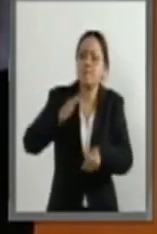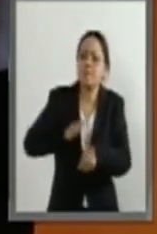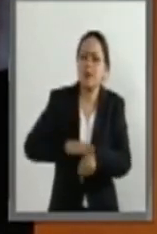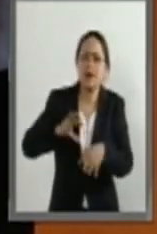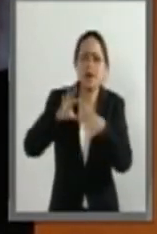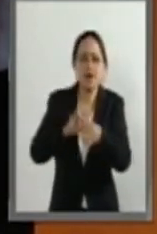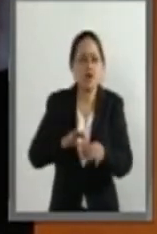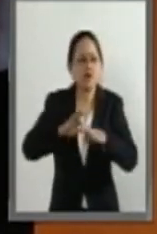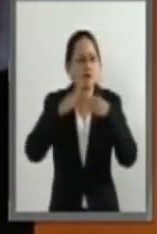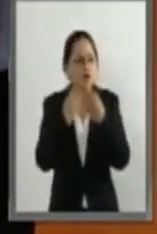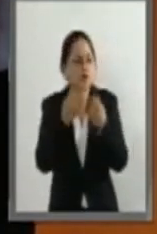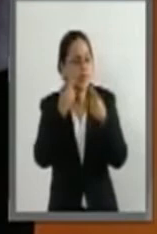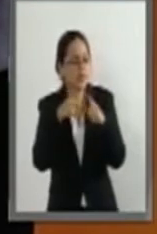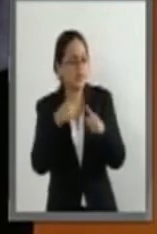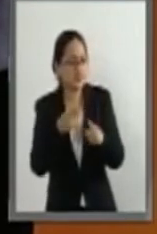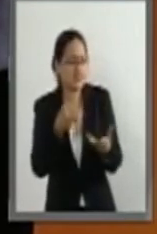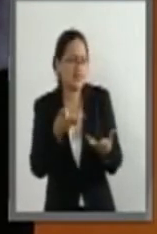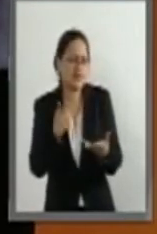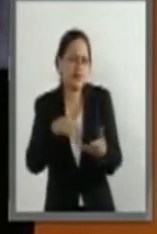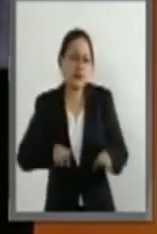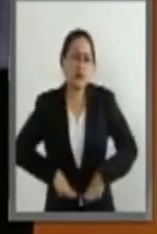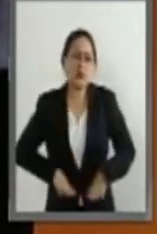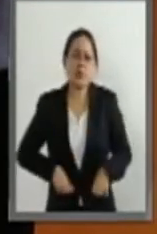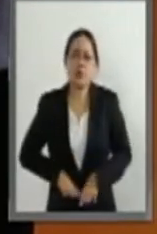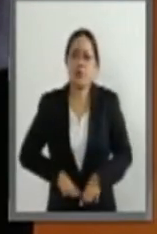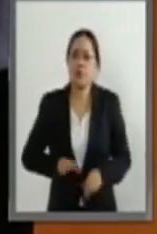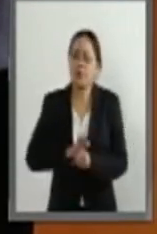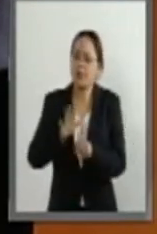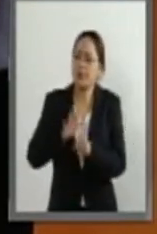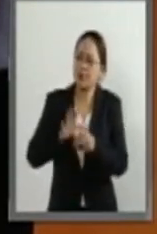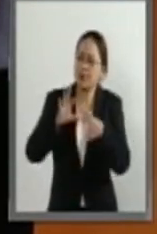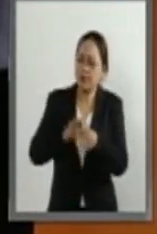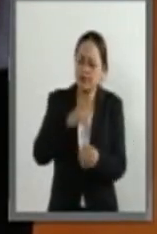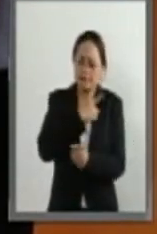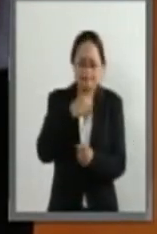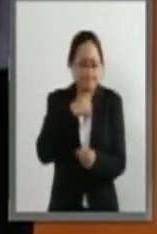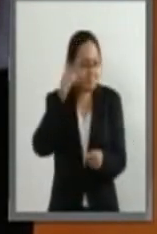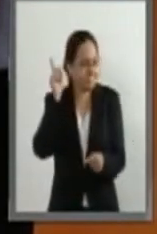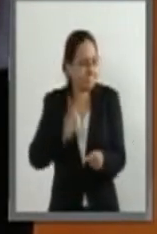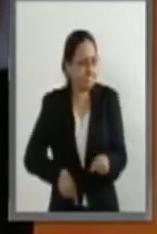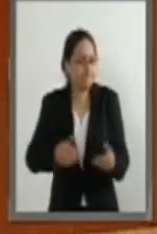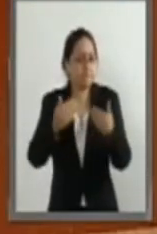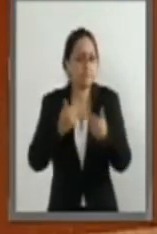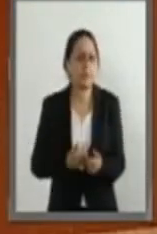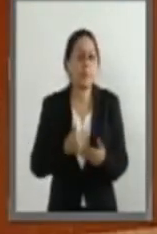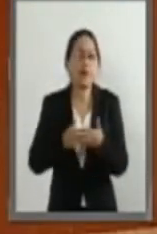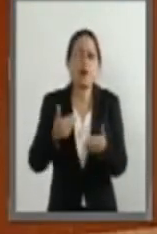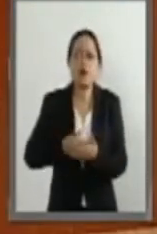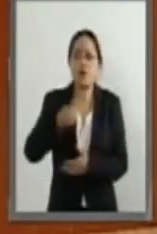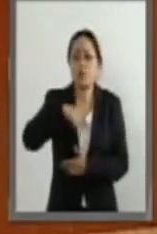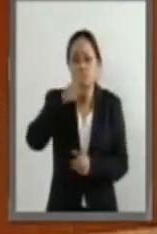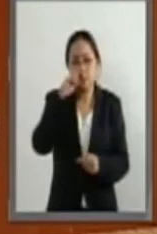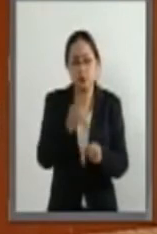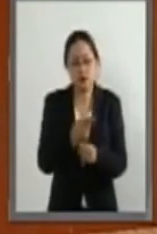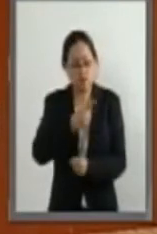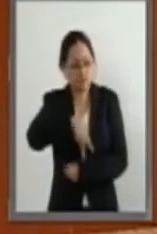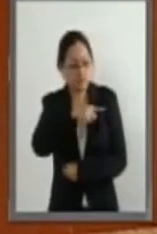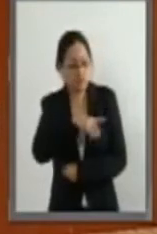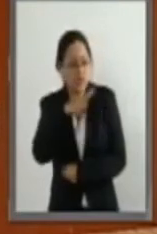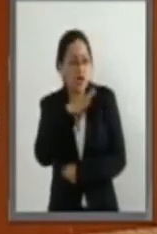de creencias y comportamientos añejos y cultivados masivos. Tenemos nosotras y